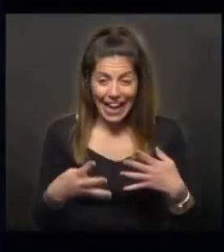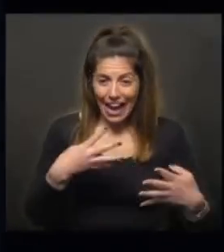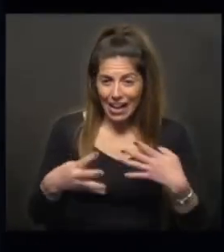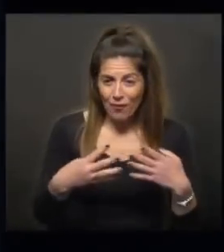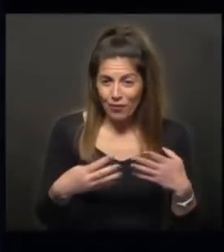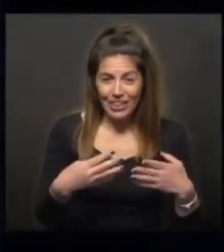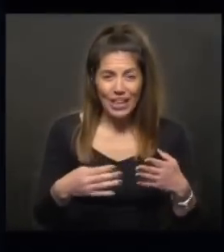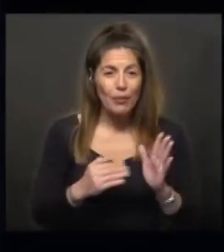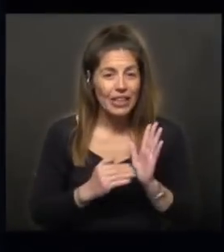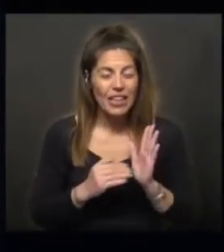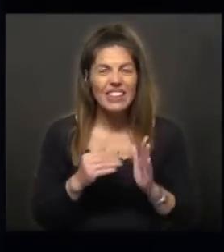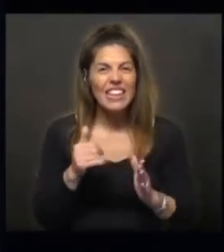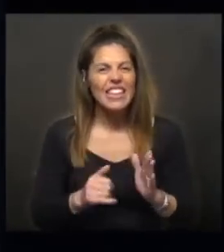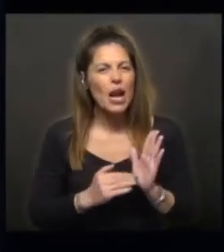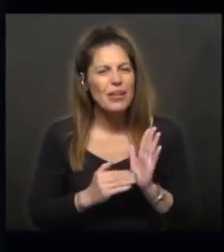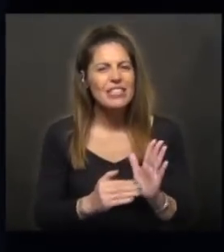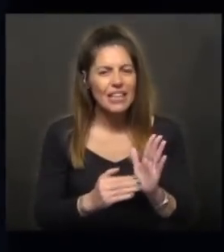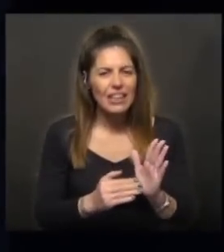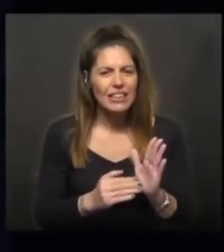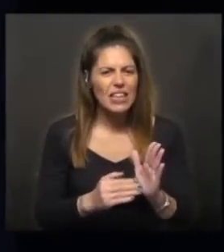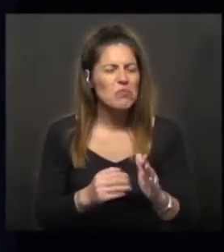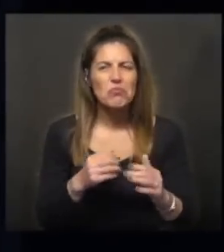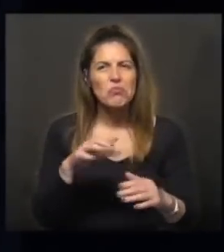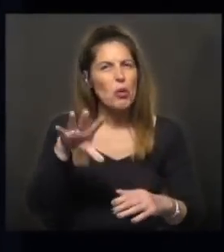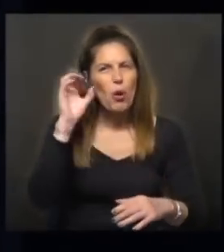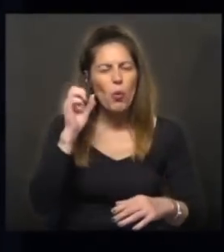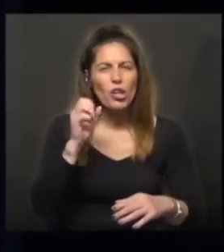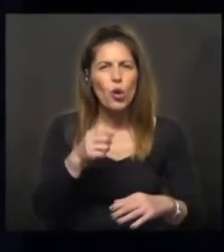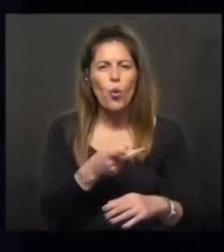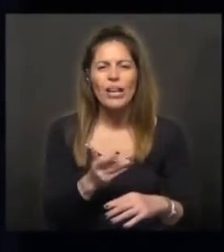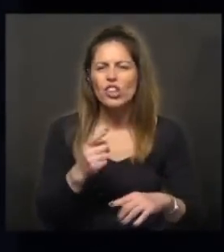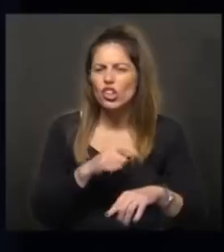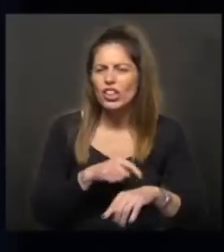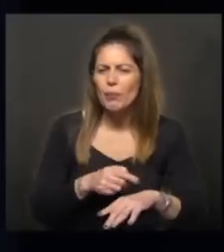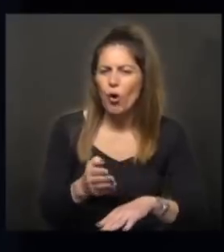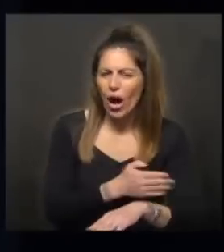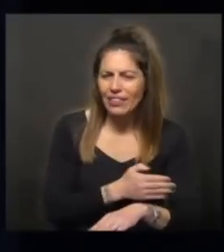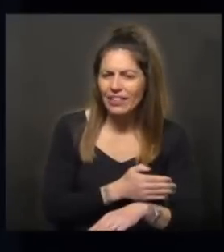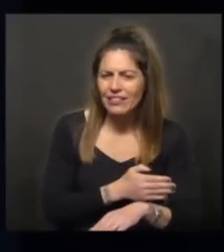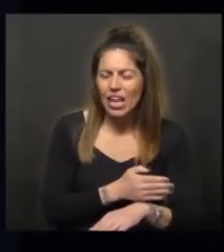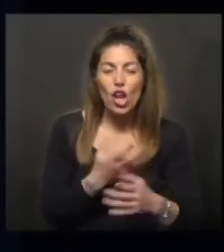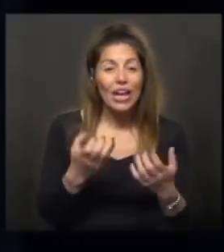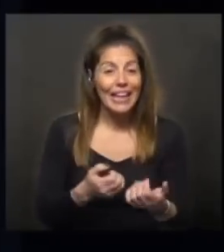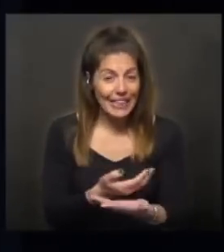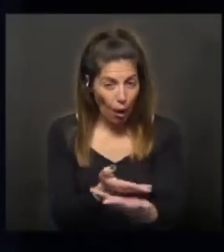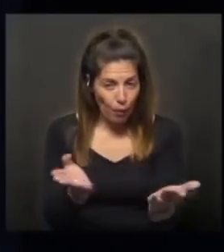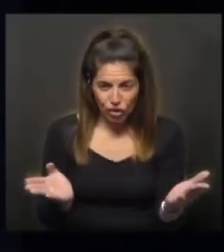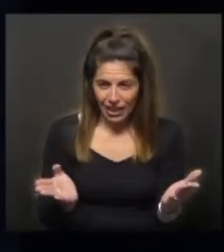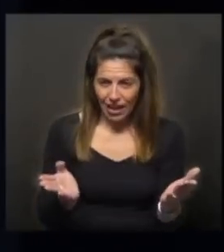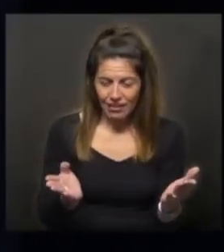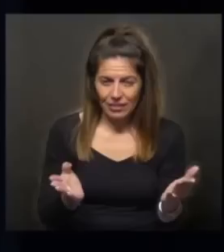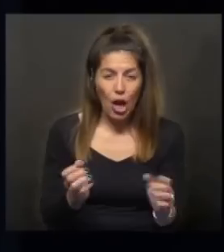presentarte no me acuerdo cuánto tiempo antes con lo que querías poner una especie de curaduría exactamente y